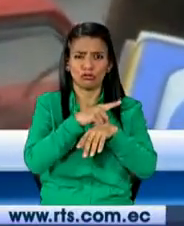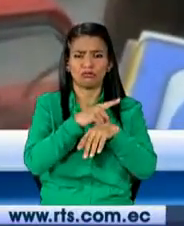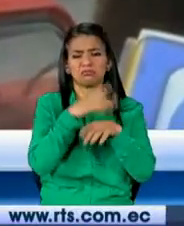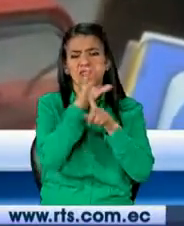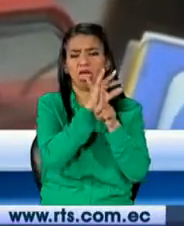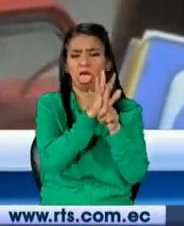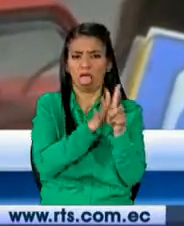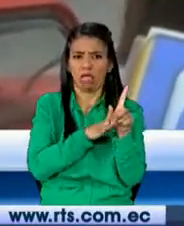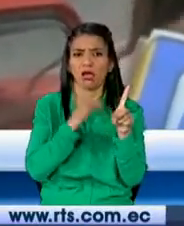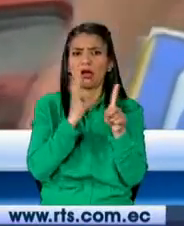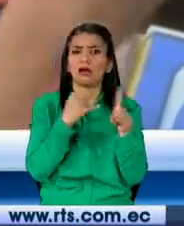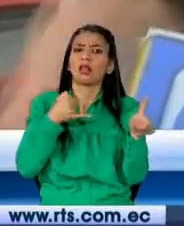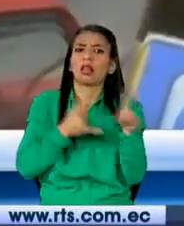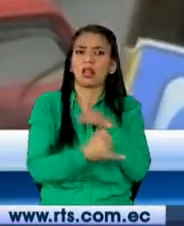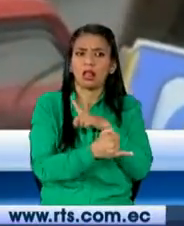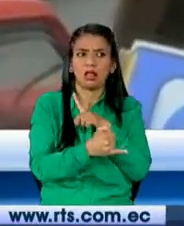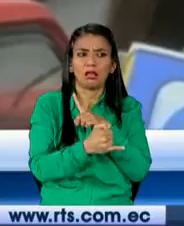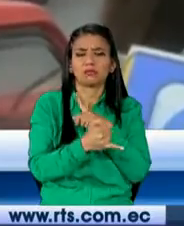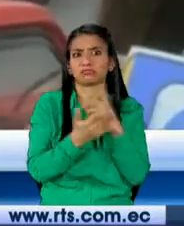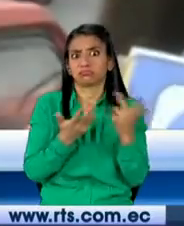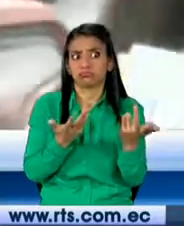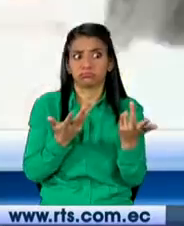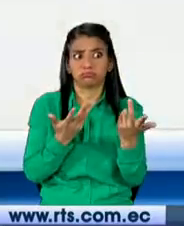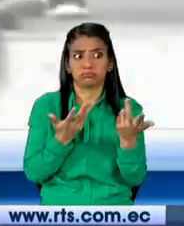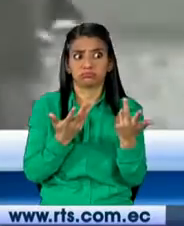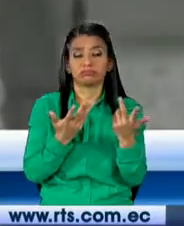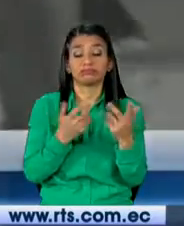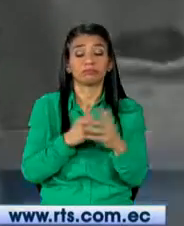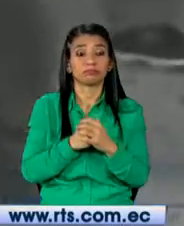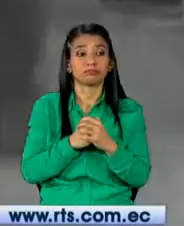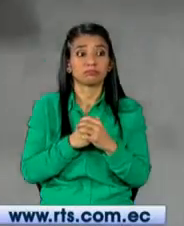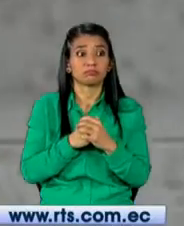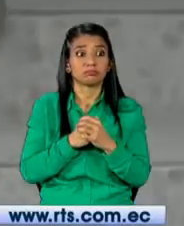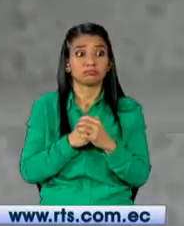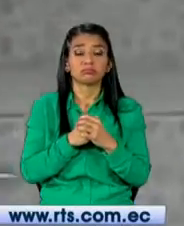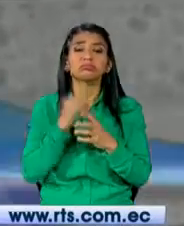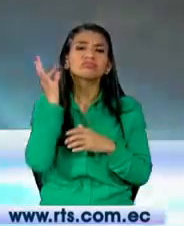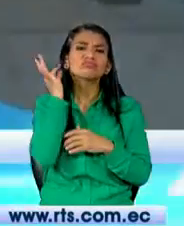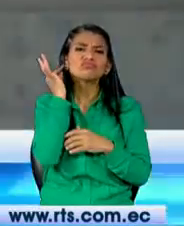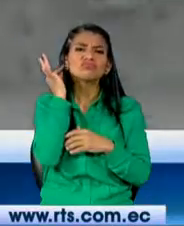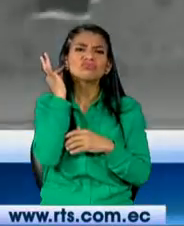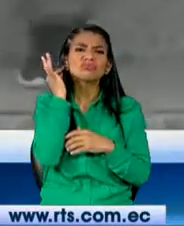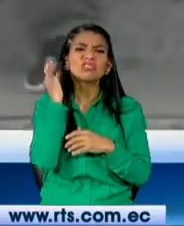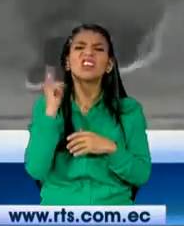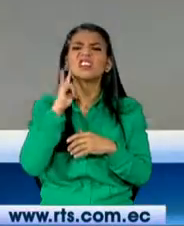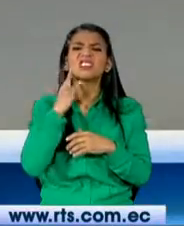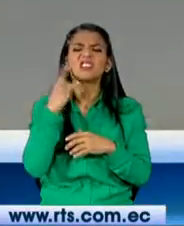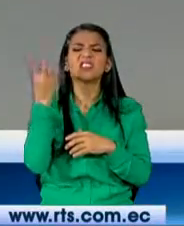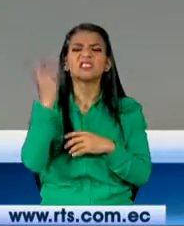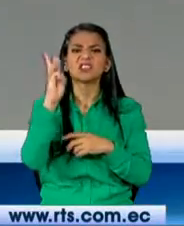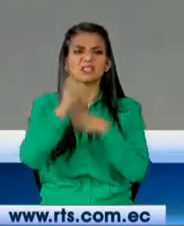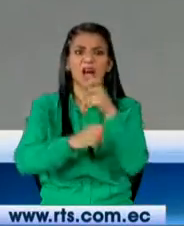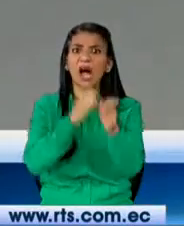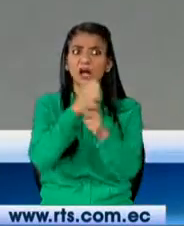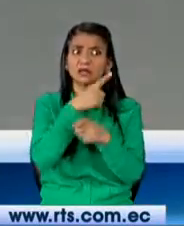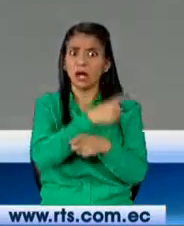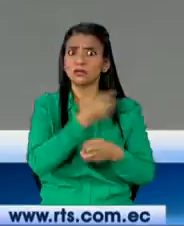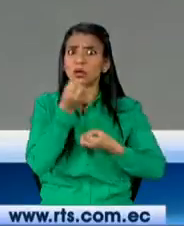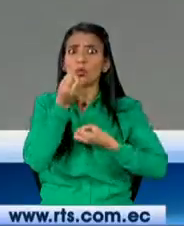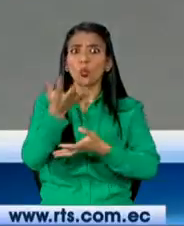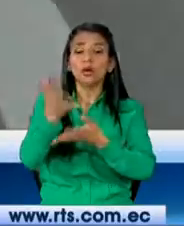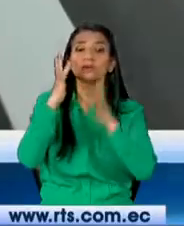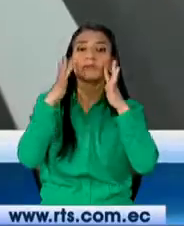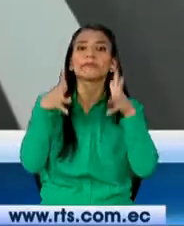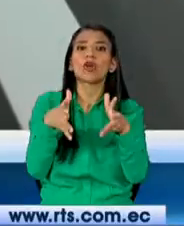sexuales, sí, mientras no se produzca la penetración. La víctima, una adolescente de 16 años, habría contado a sus maestros